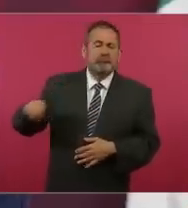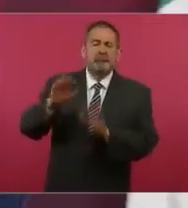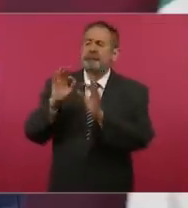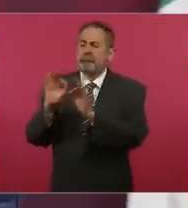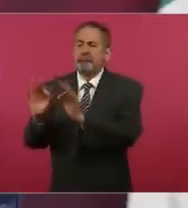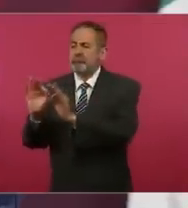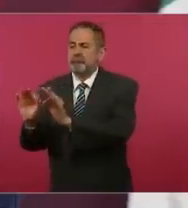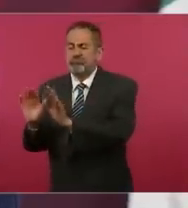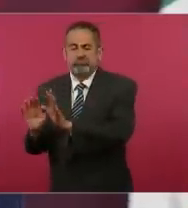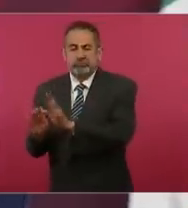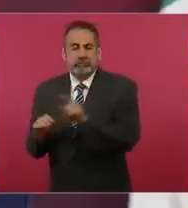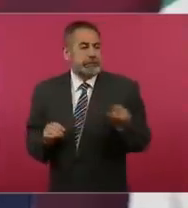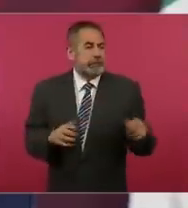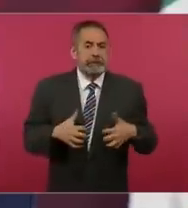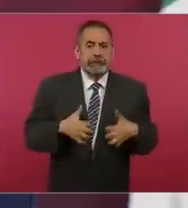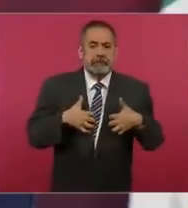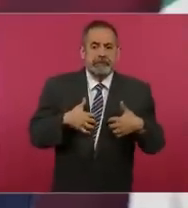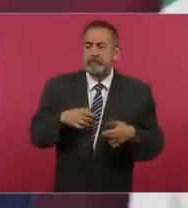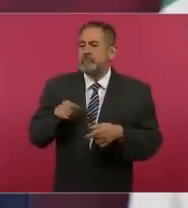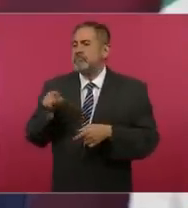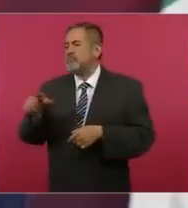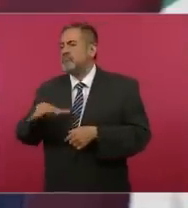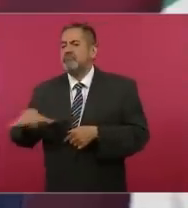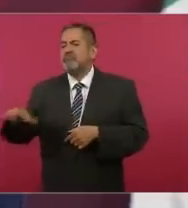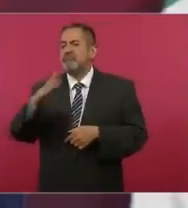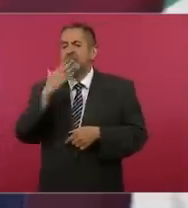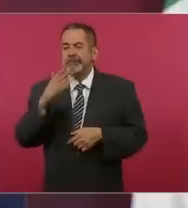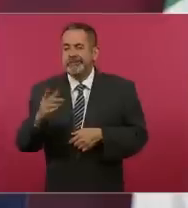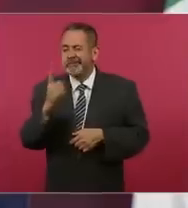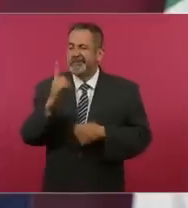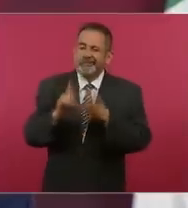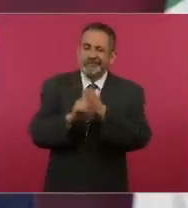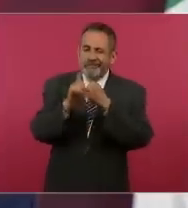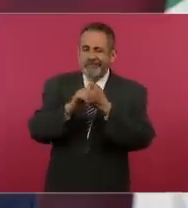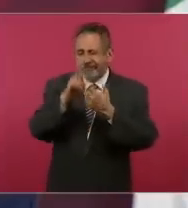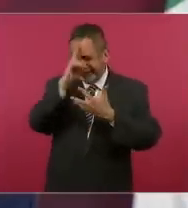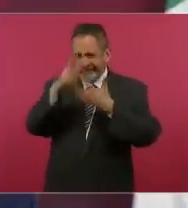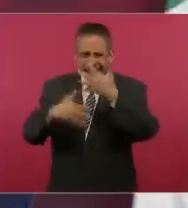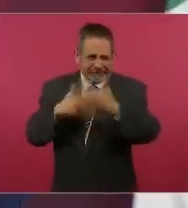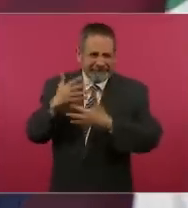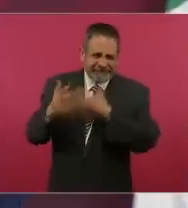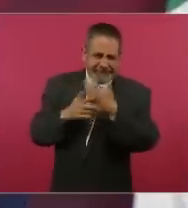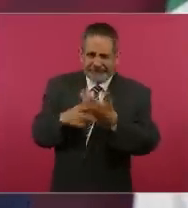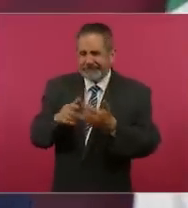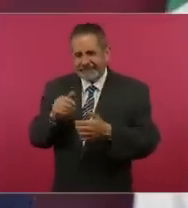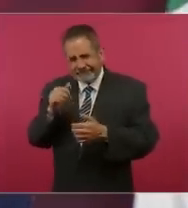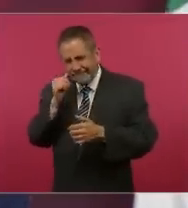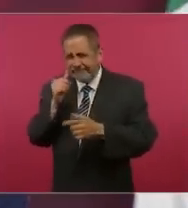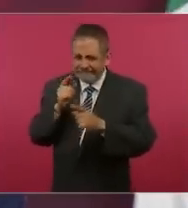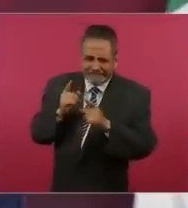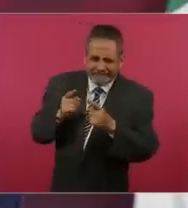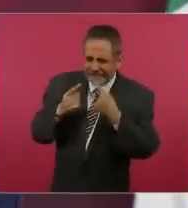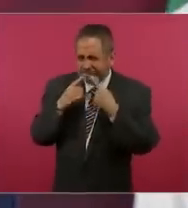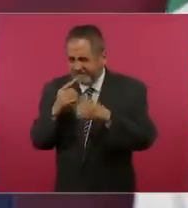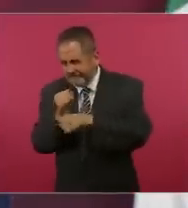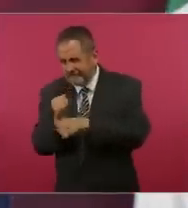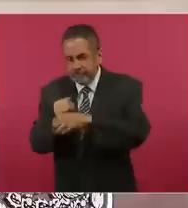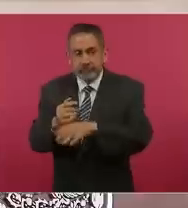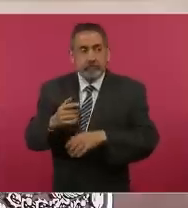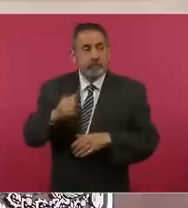y estamos enfrentando el flagelo de la violencia ayer se dieron a conocer